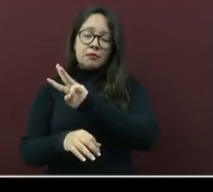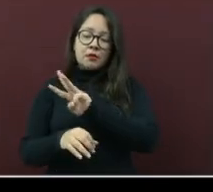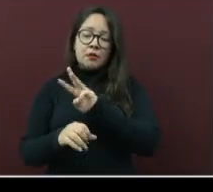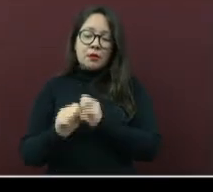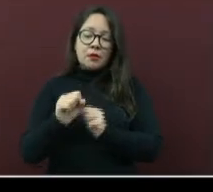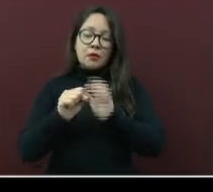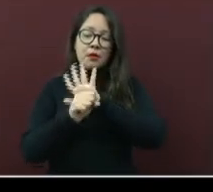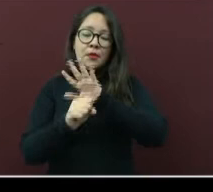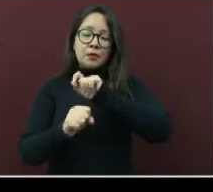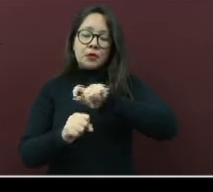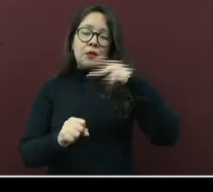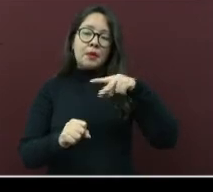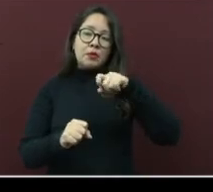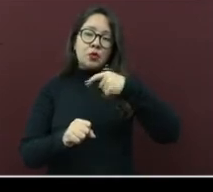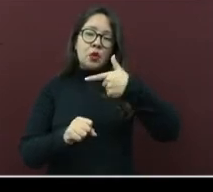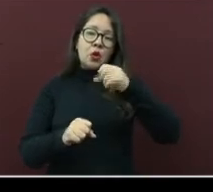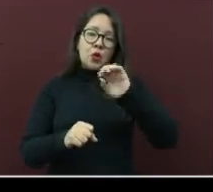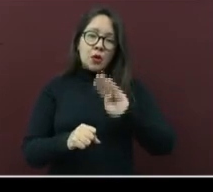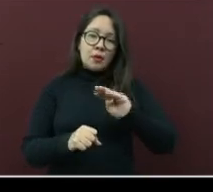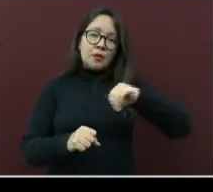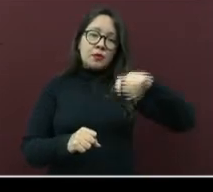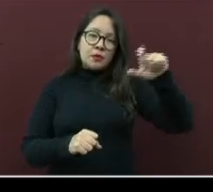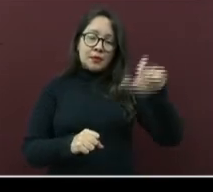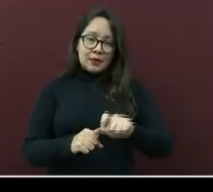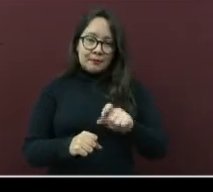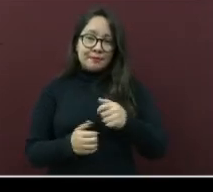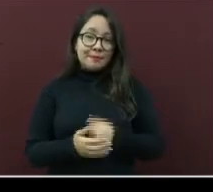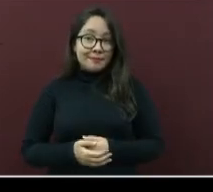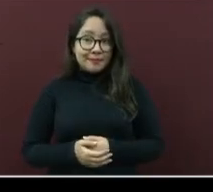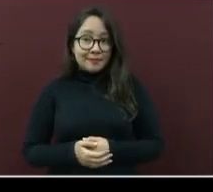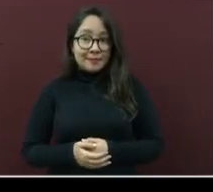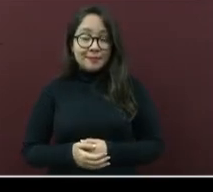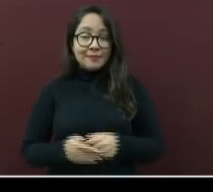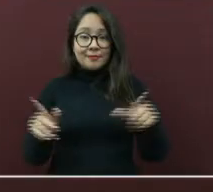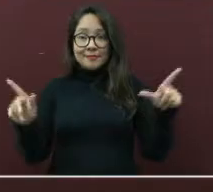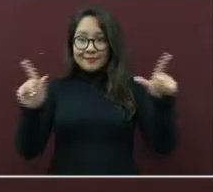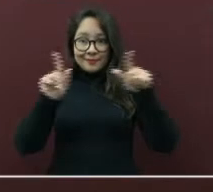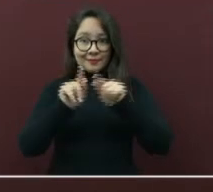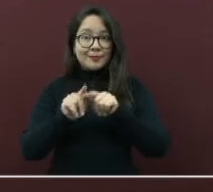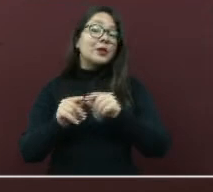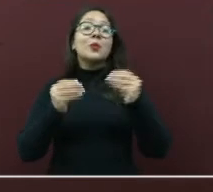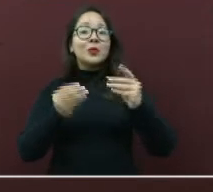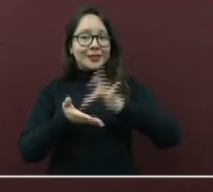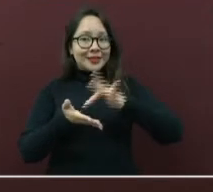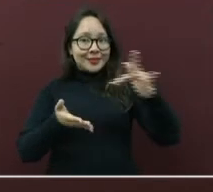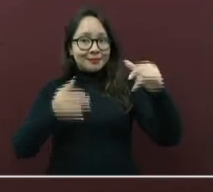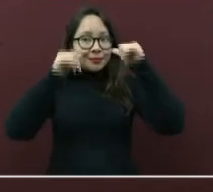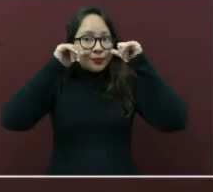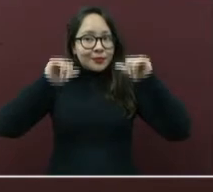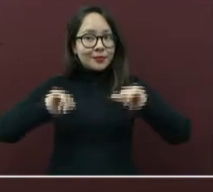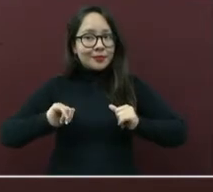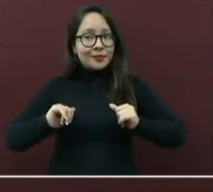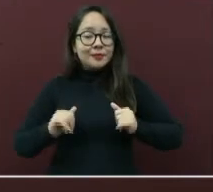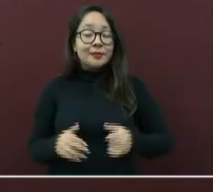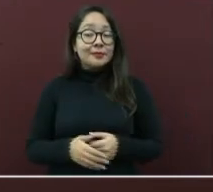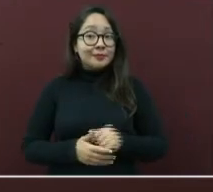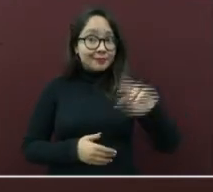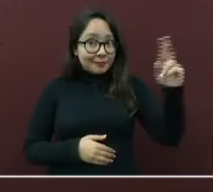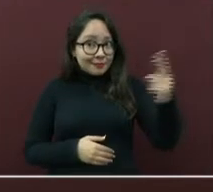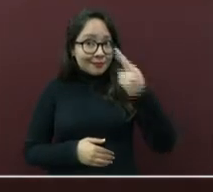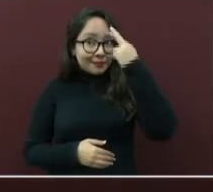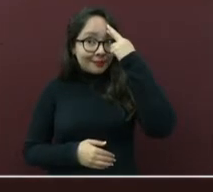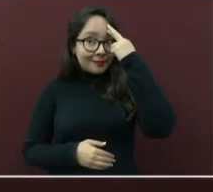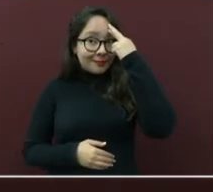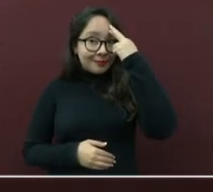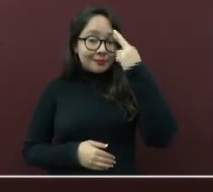veracruz punto gob.mx por hoy muchísimas gracias por su atención y recuerden